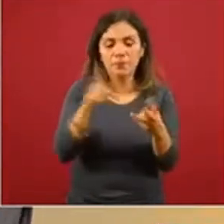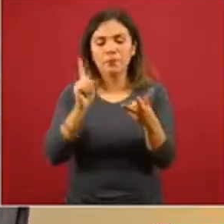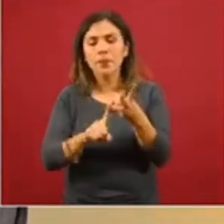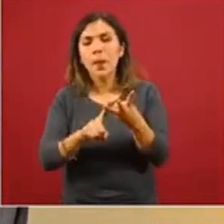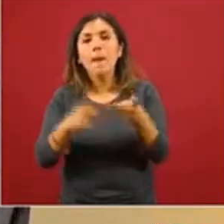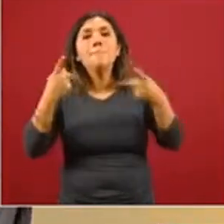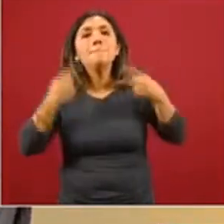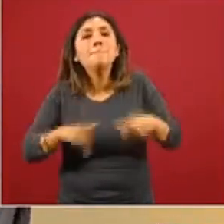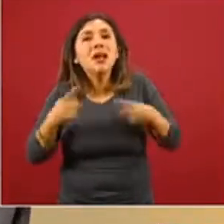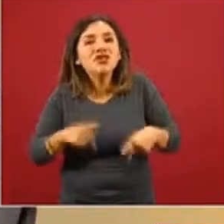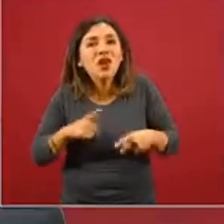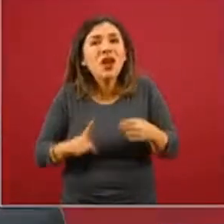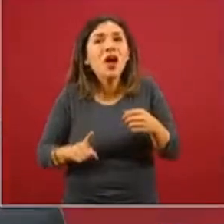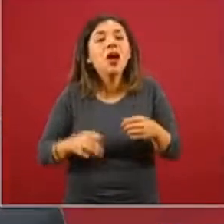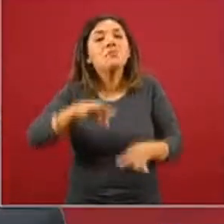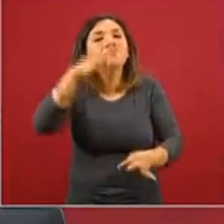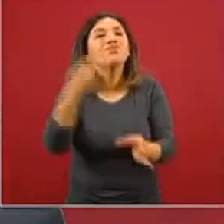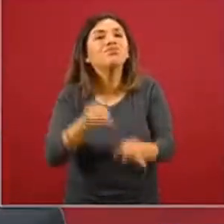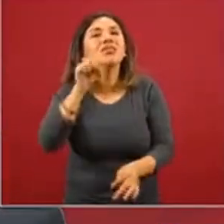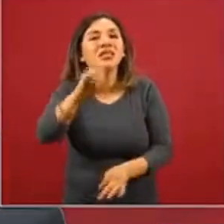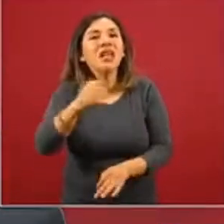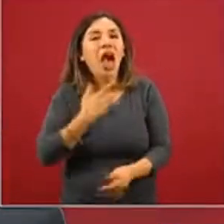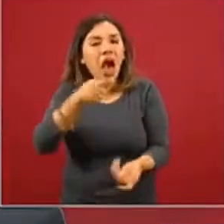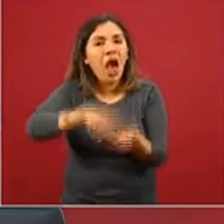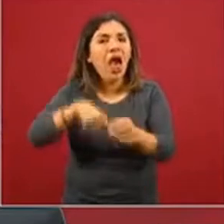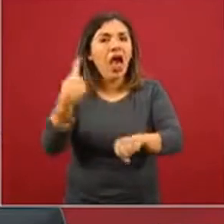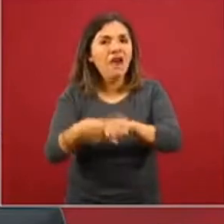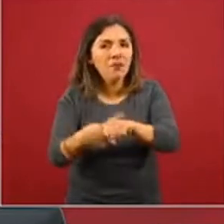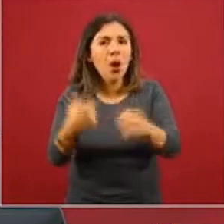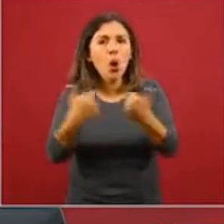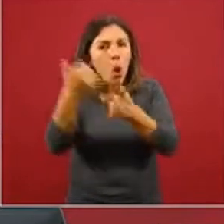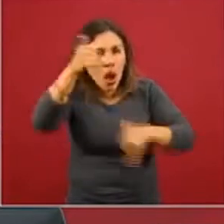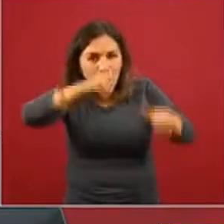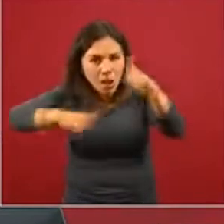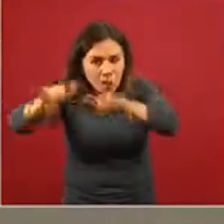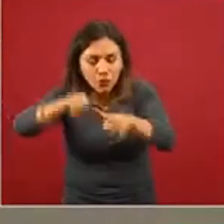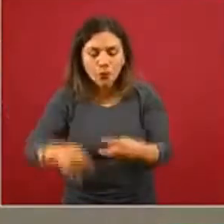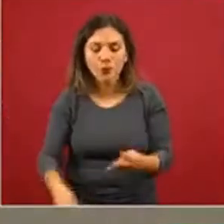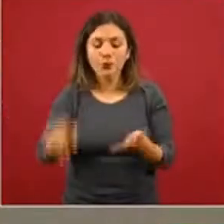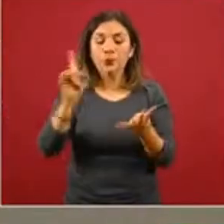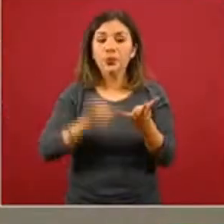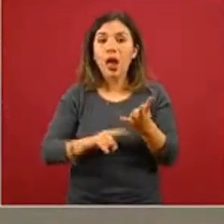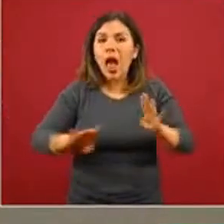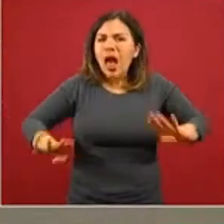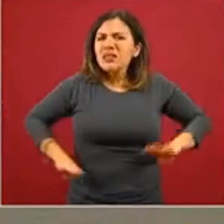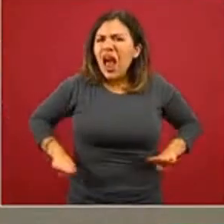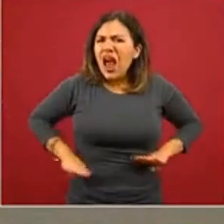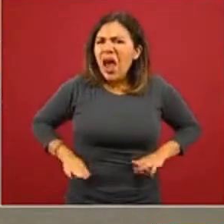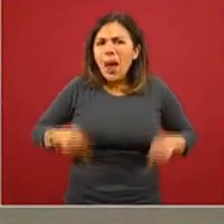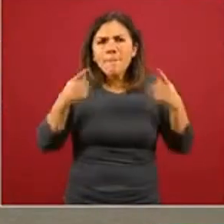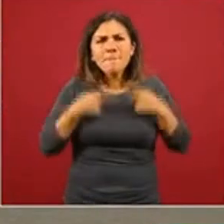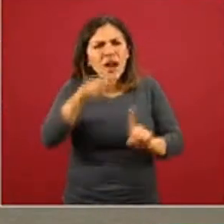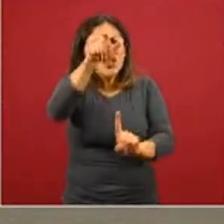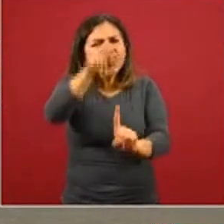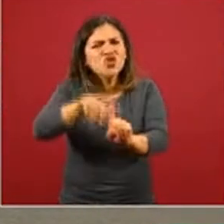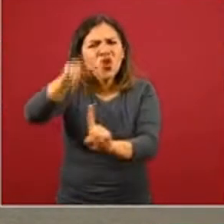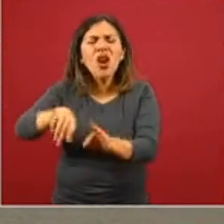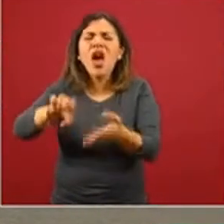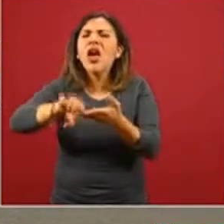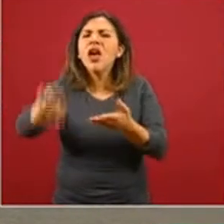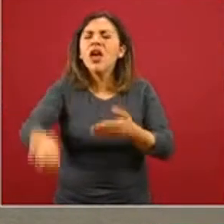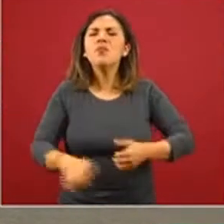partir de personas que se les confirma la enfermedad, por ejemplo, por laboratorio, a partir de las características de las personas, por